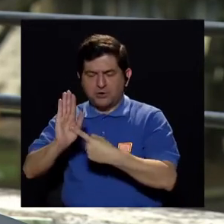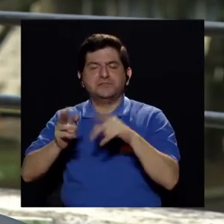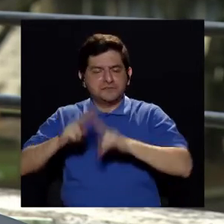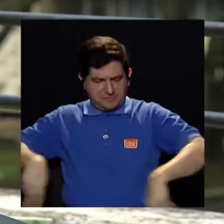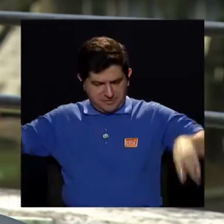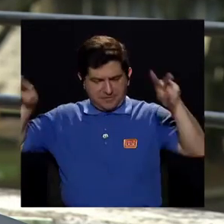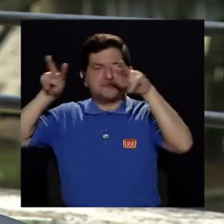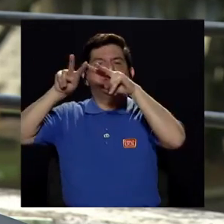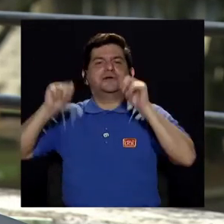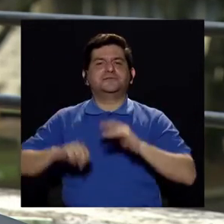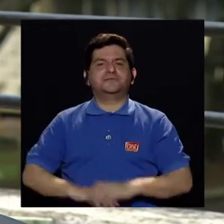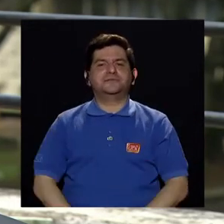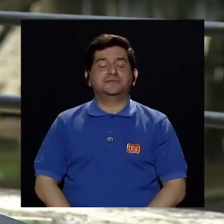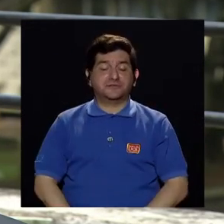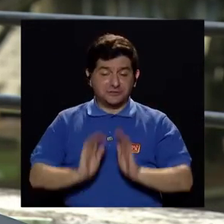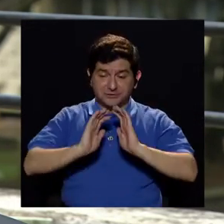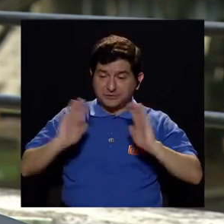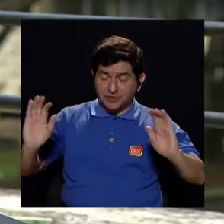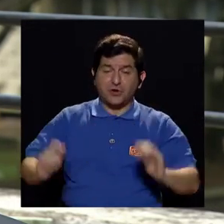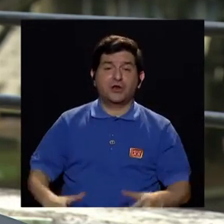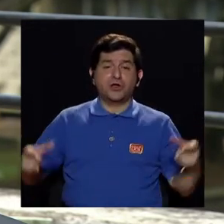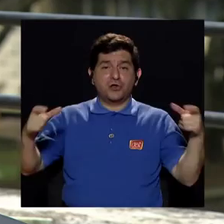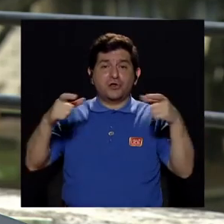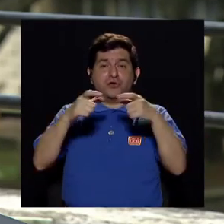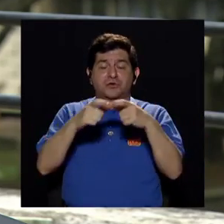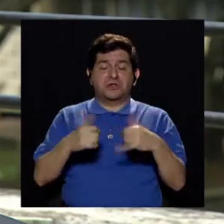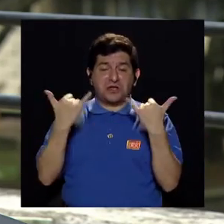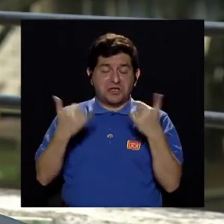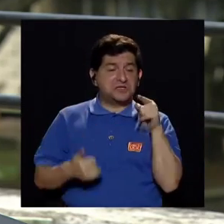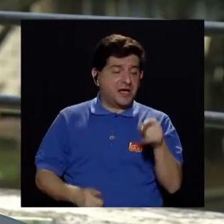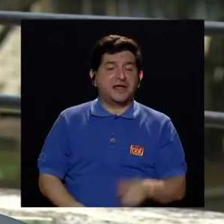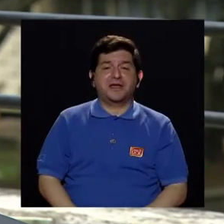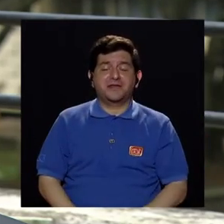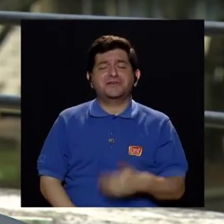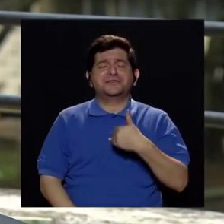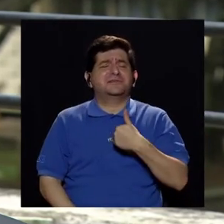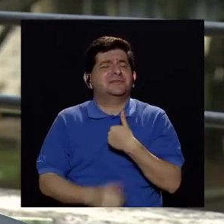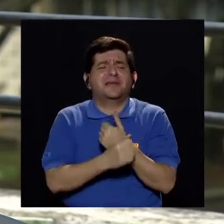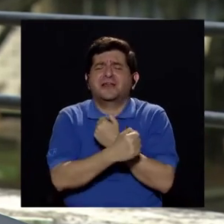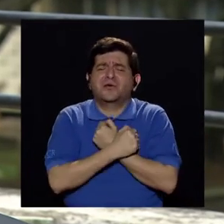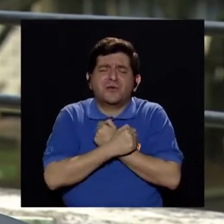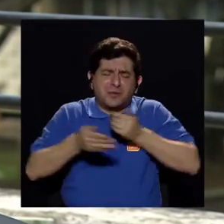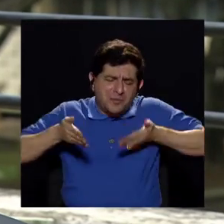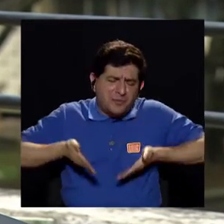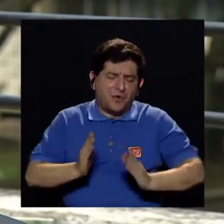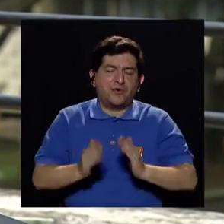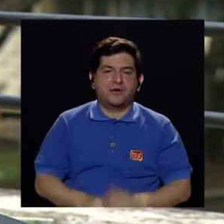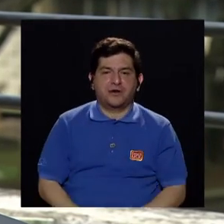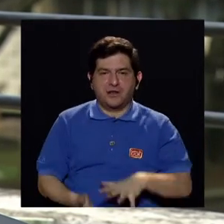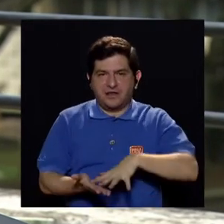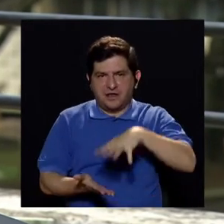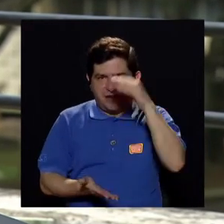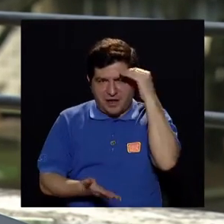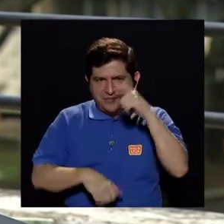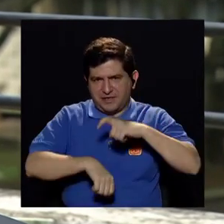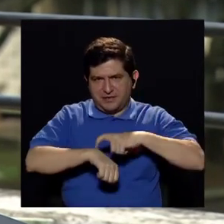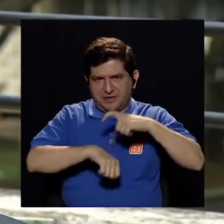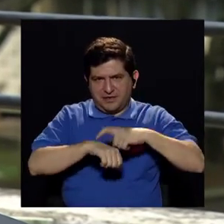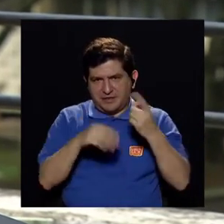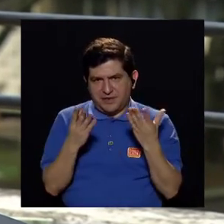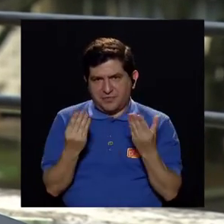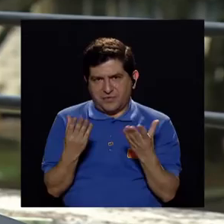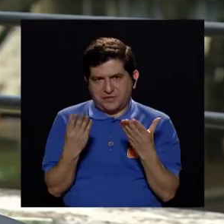esos valores. Y cuando los niños se conectan con eso, ellos ya nacen con amor. Y vamos aprendiendo el miedo a través del